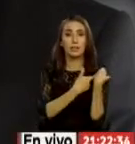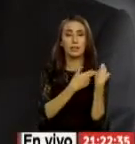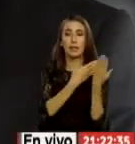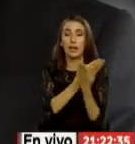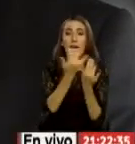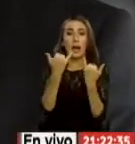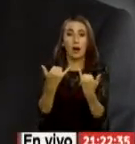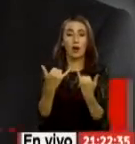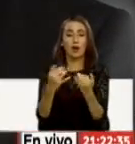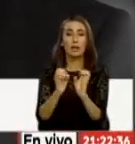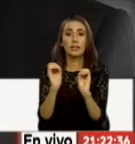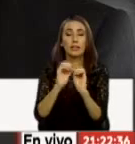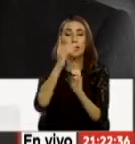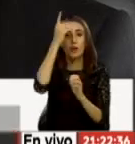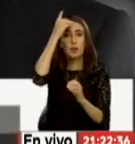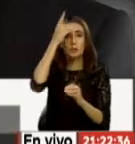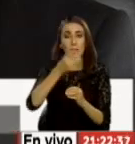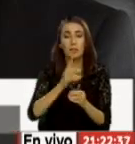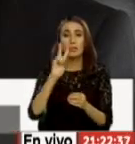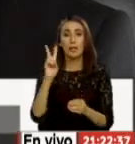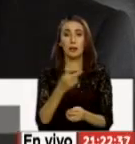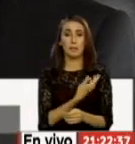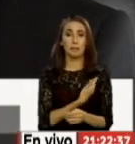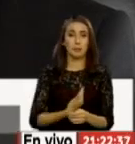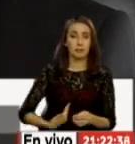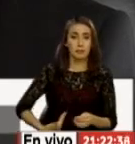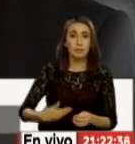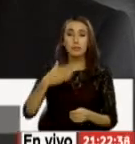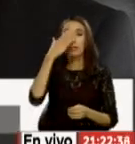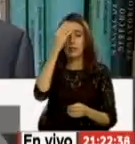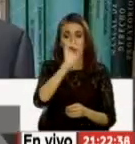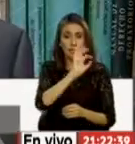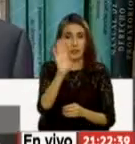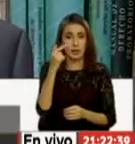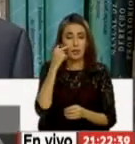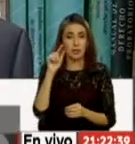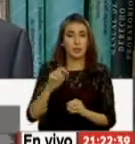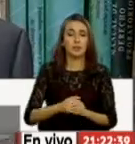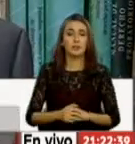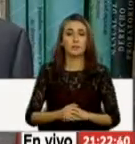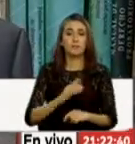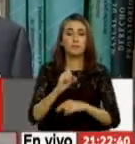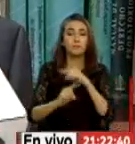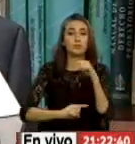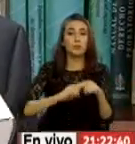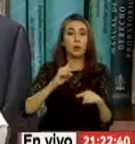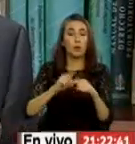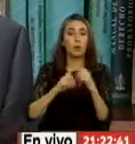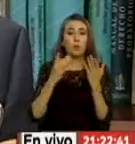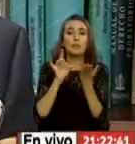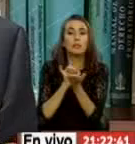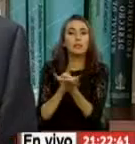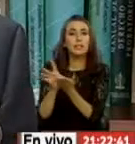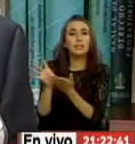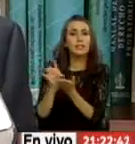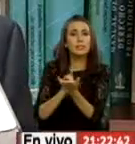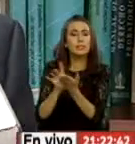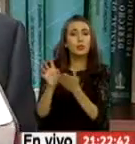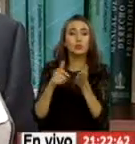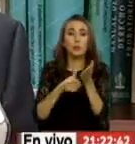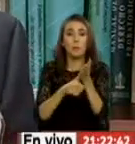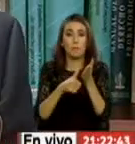actualidad, pues del cargo que desempeña es de vicepresidente constitucional de la República. El efecto que tiene la destitución de Glass cuando era